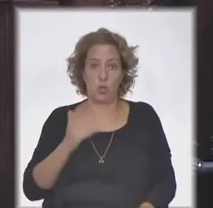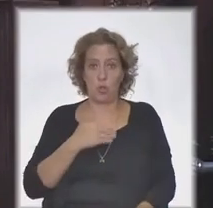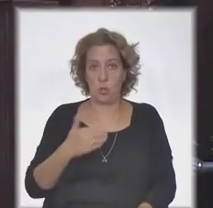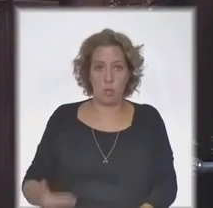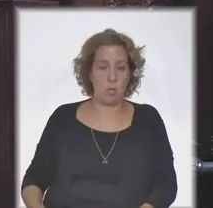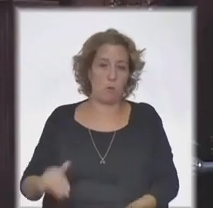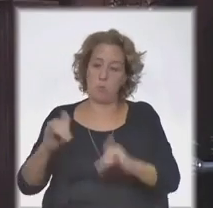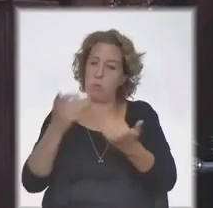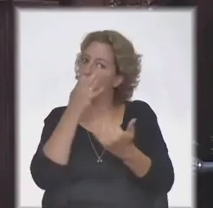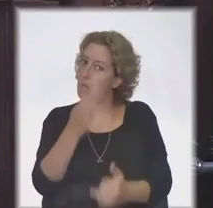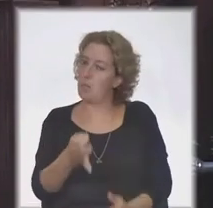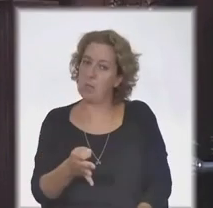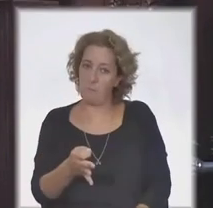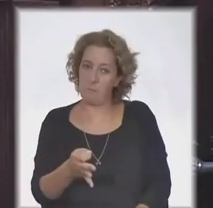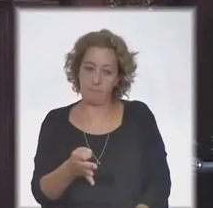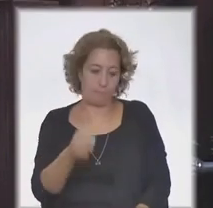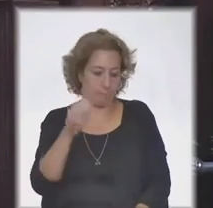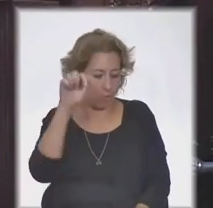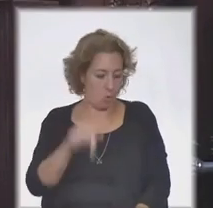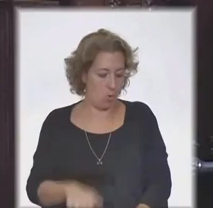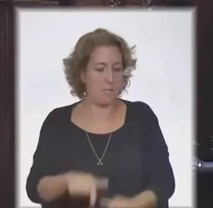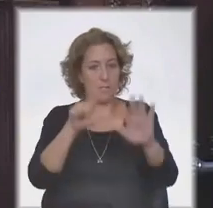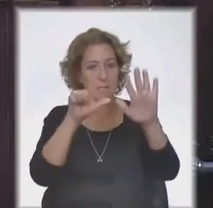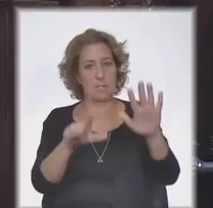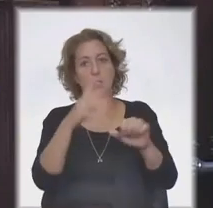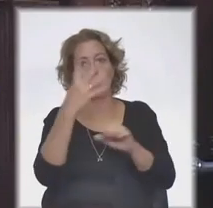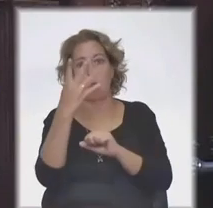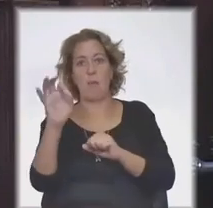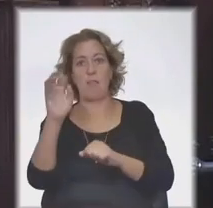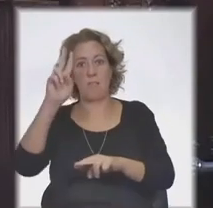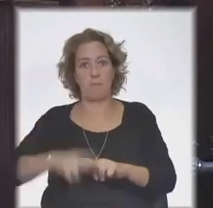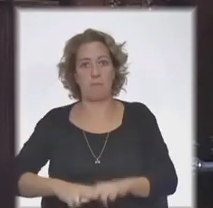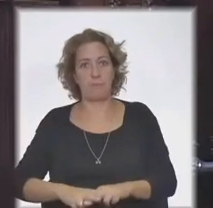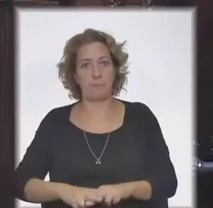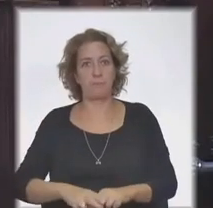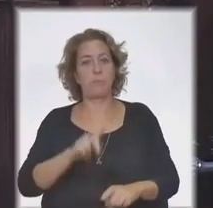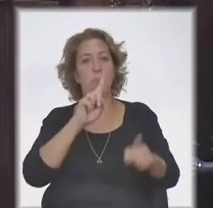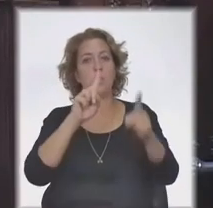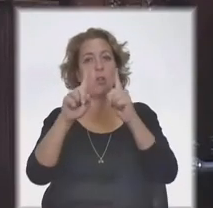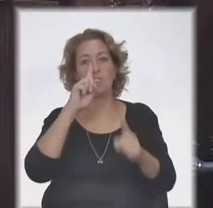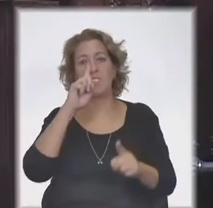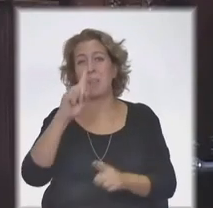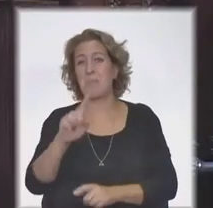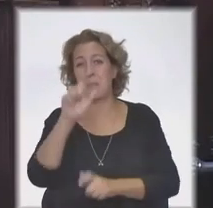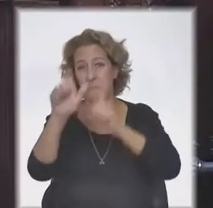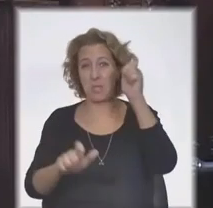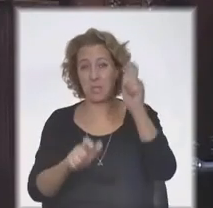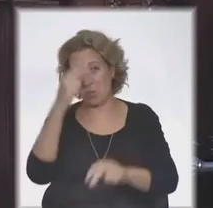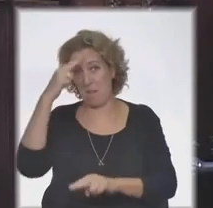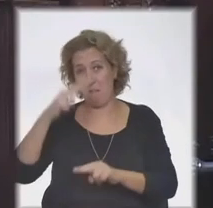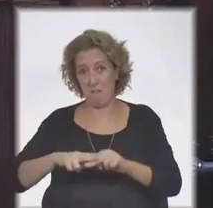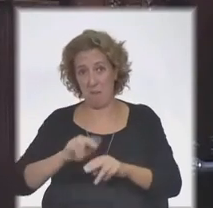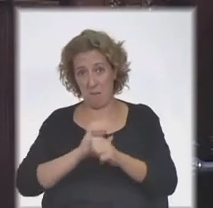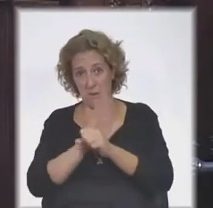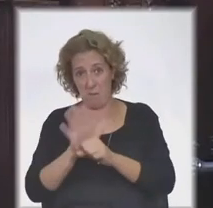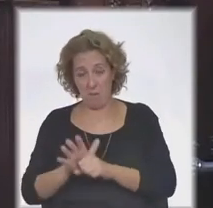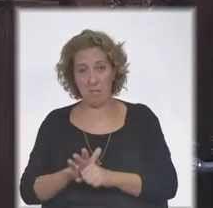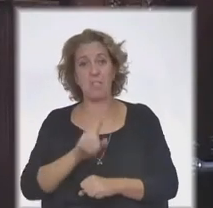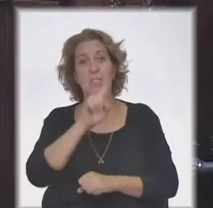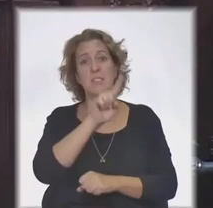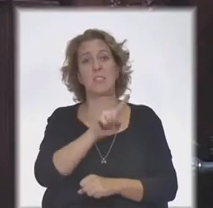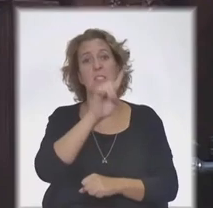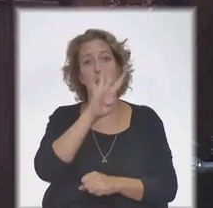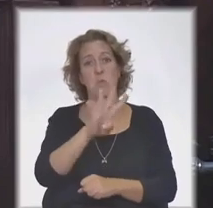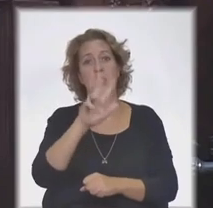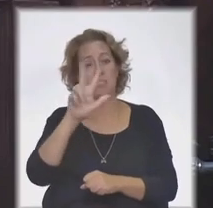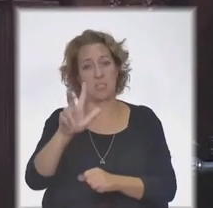los dije. Hoy, 740 fallecimientos, 11.000 personas cursando la enfermedad, 143 personas